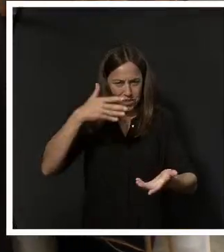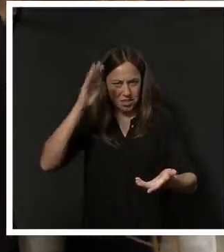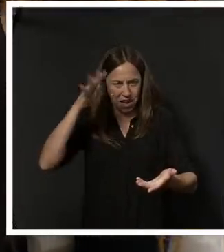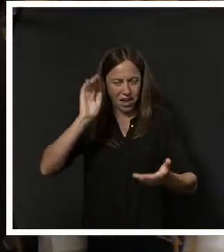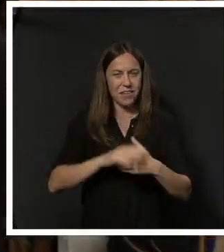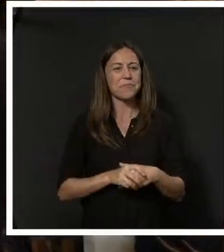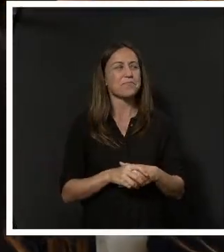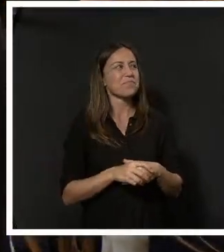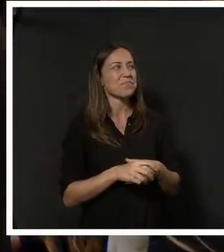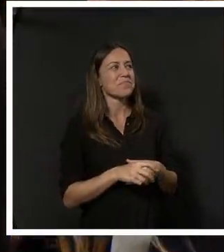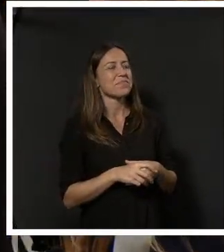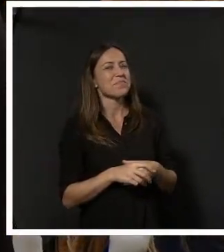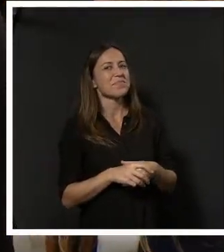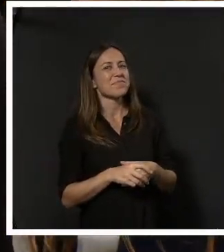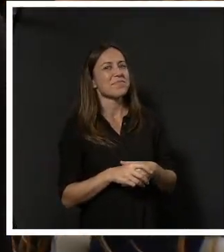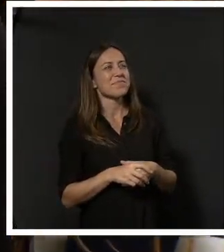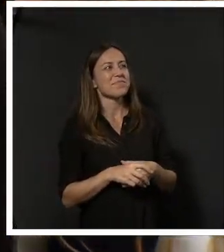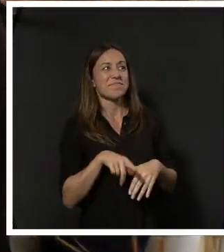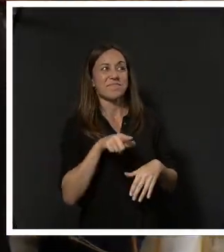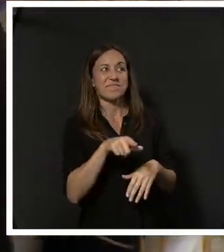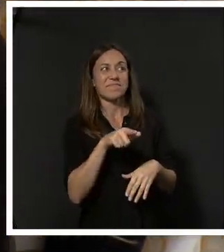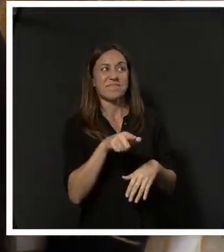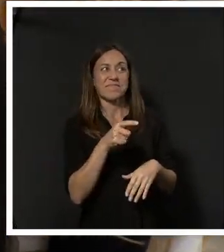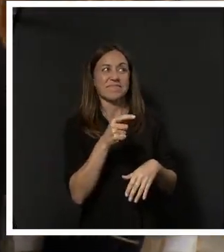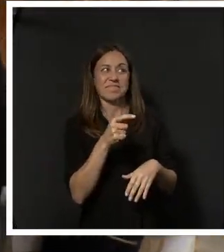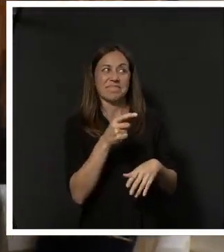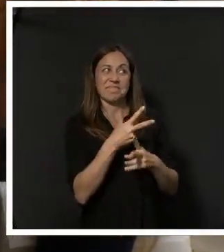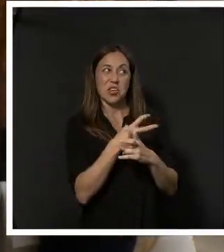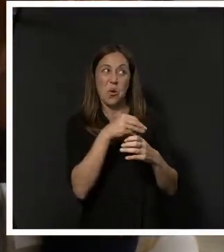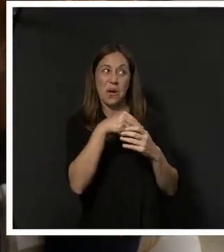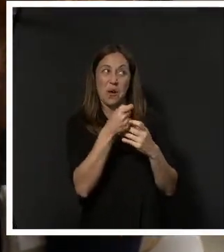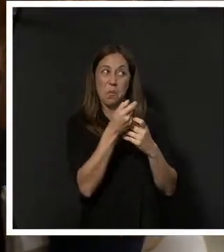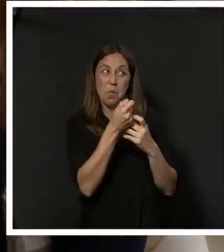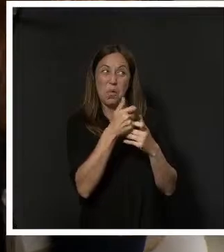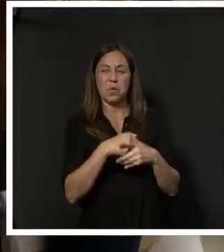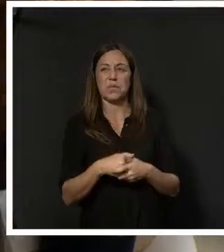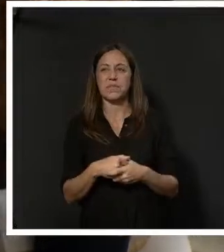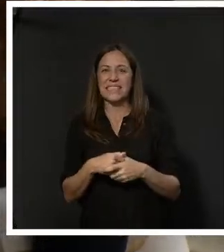os dejo con ella